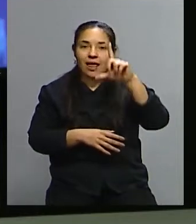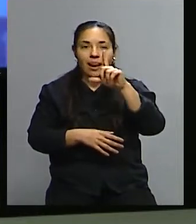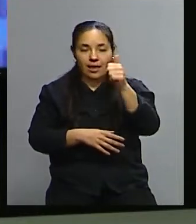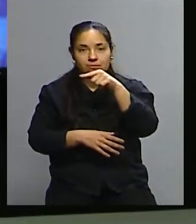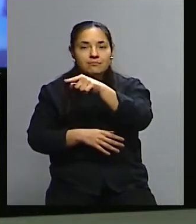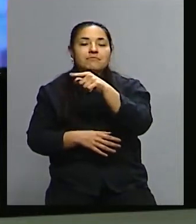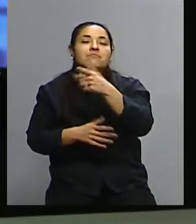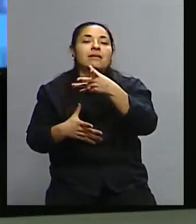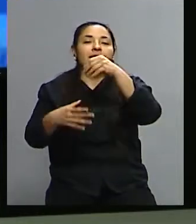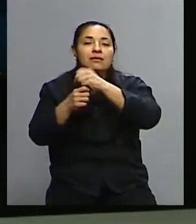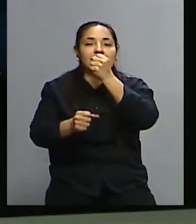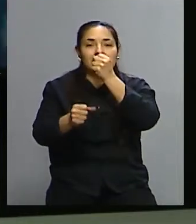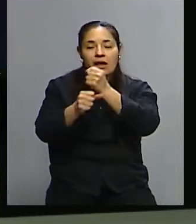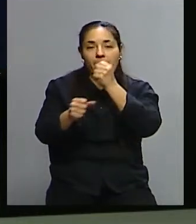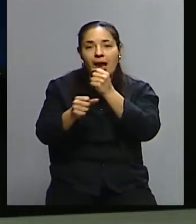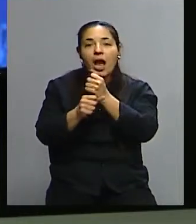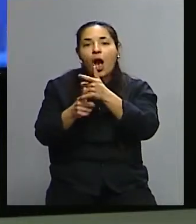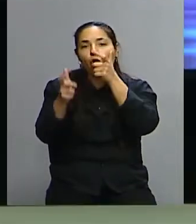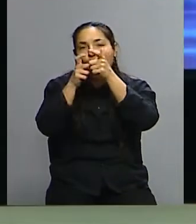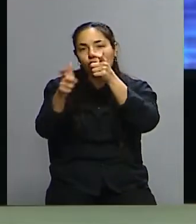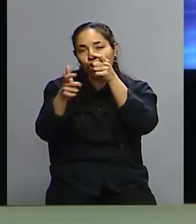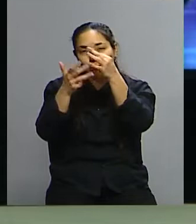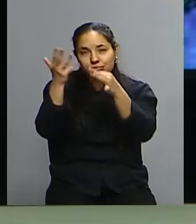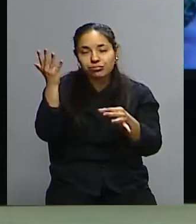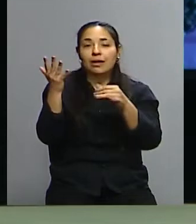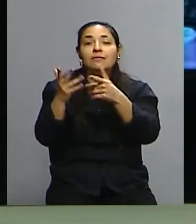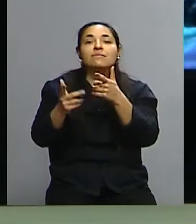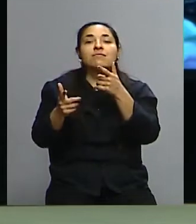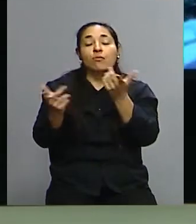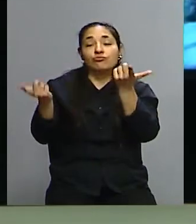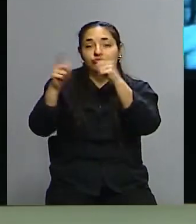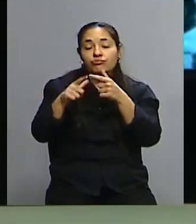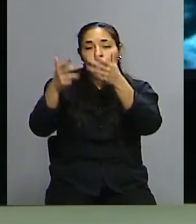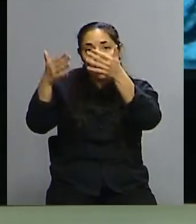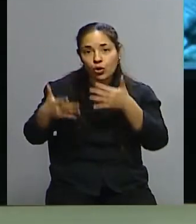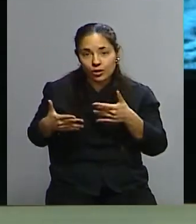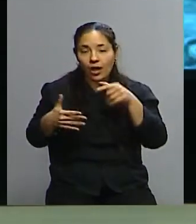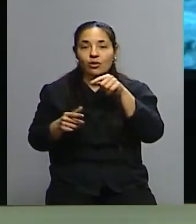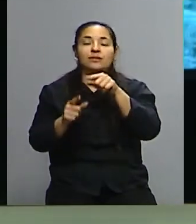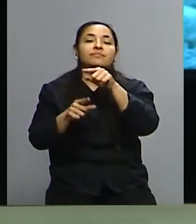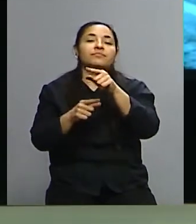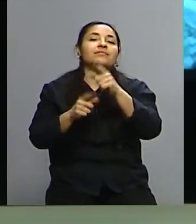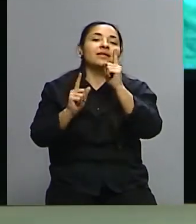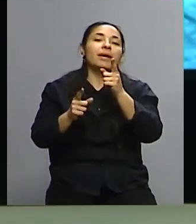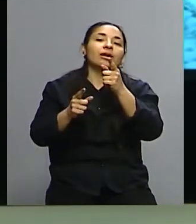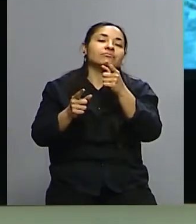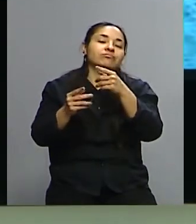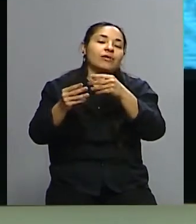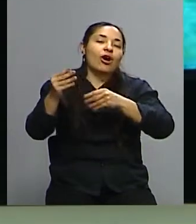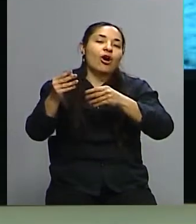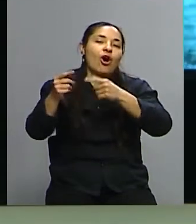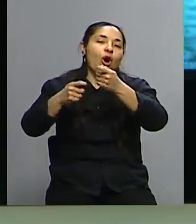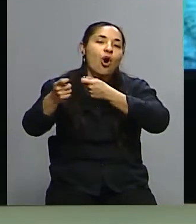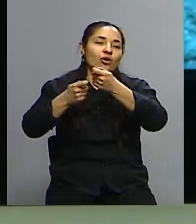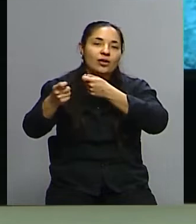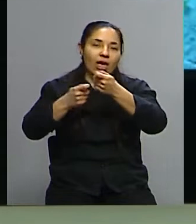y Control de Procesos del Tribunal de Cuentas de Mendoza, contadora y magíster en Gestión Financiera del Sector Público y además docente de la Facultad